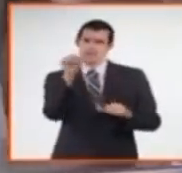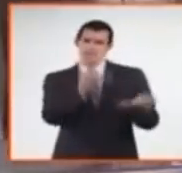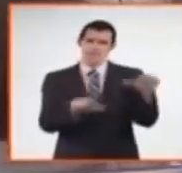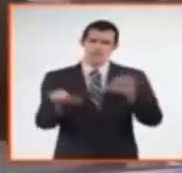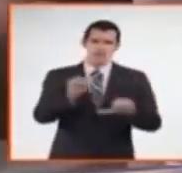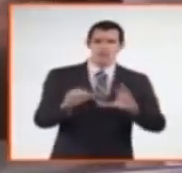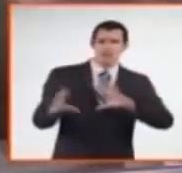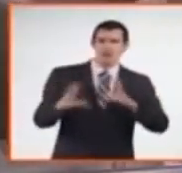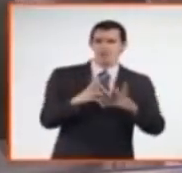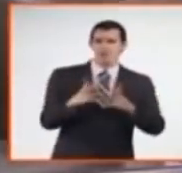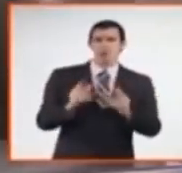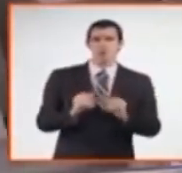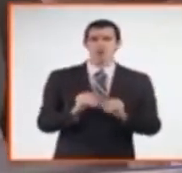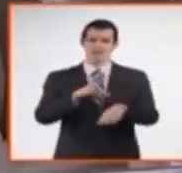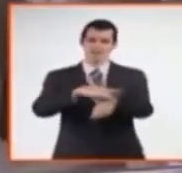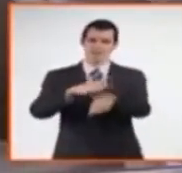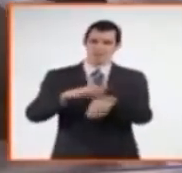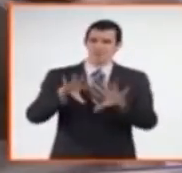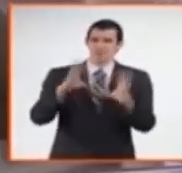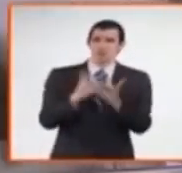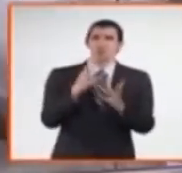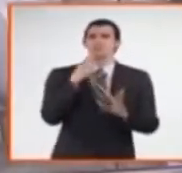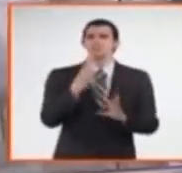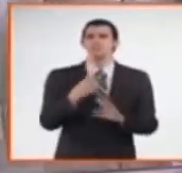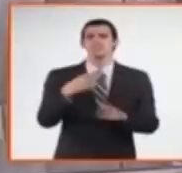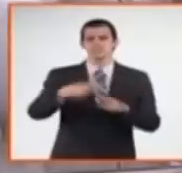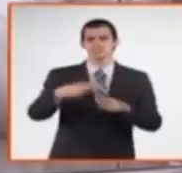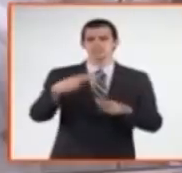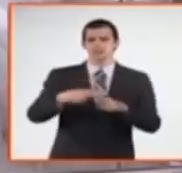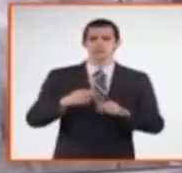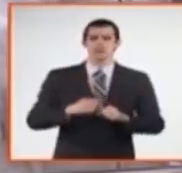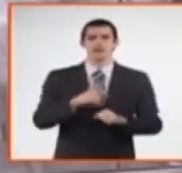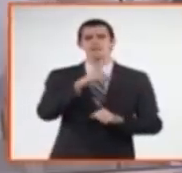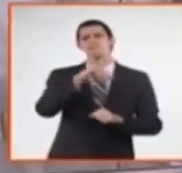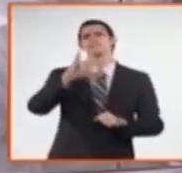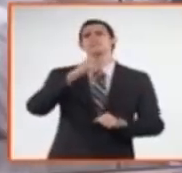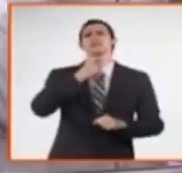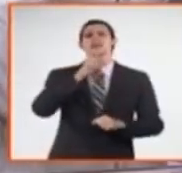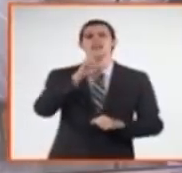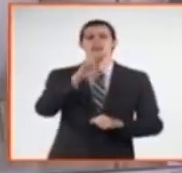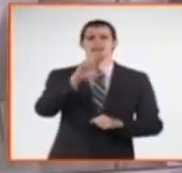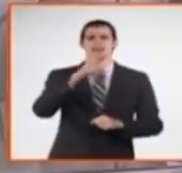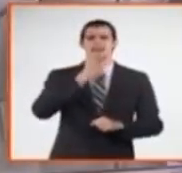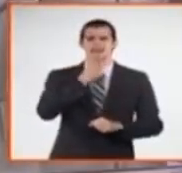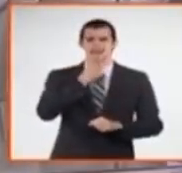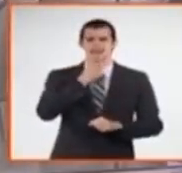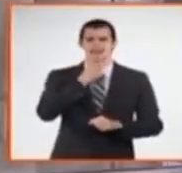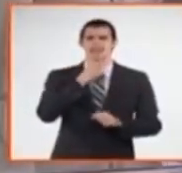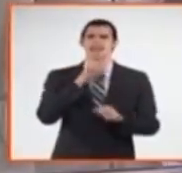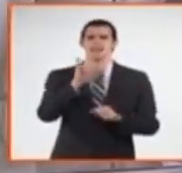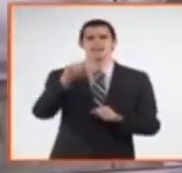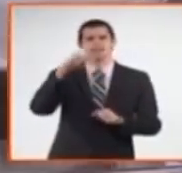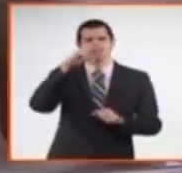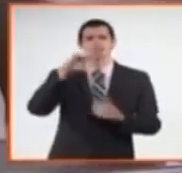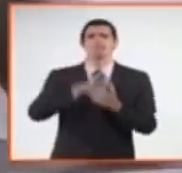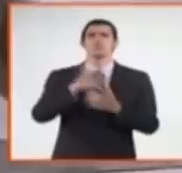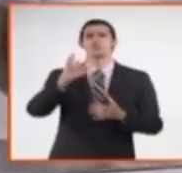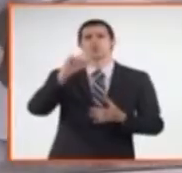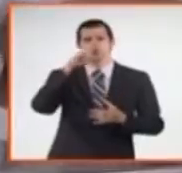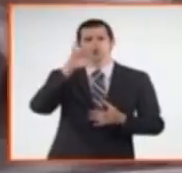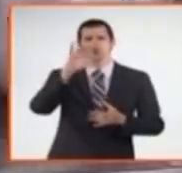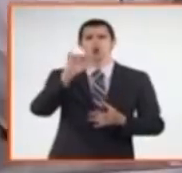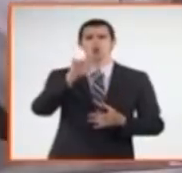confinamos confinando la llegada final a una provincia nosotros queremos empezar a mover el concepto de cierre inmunológica